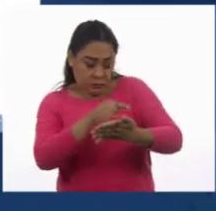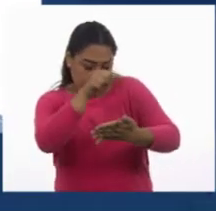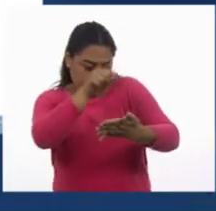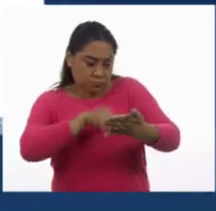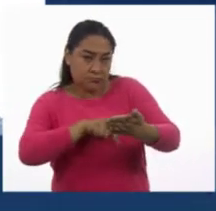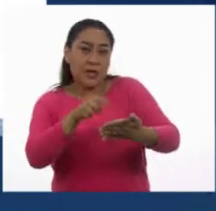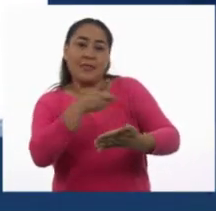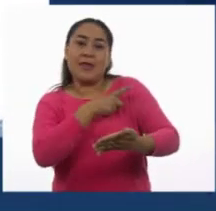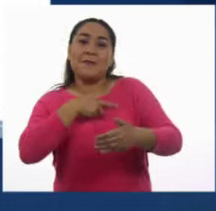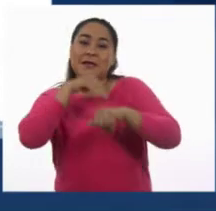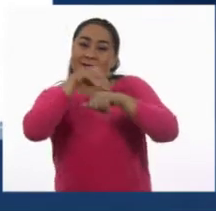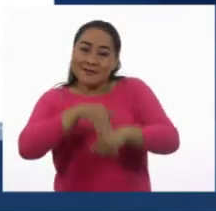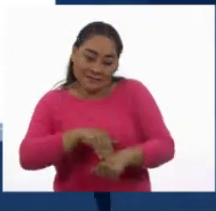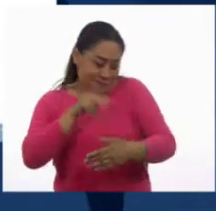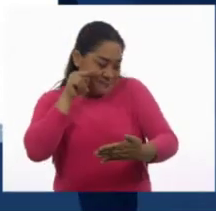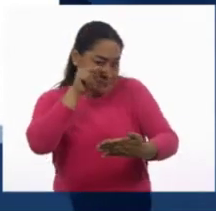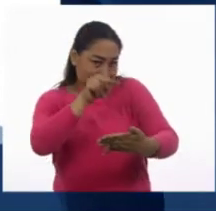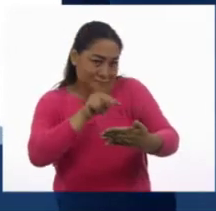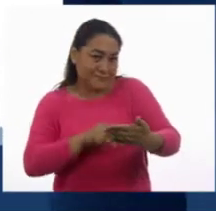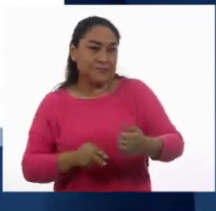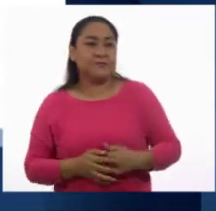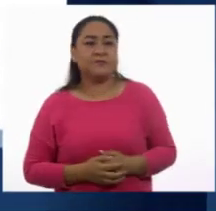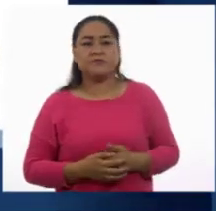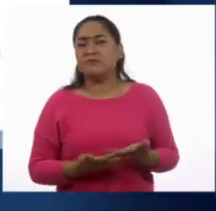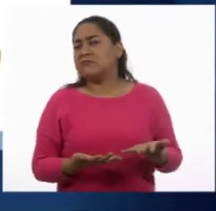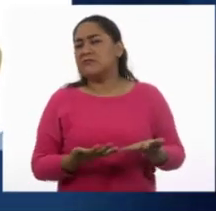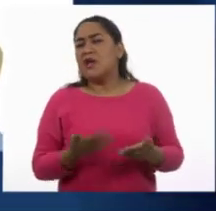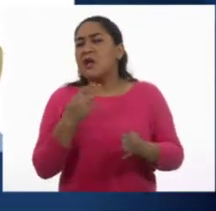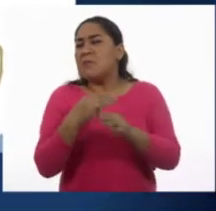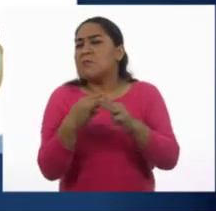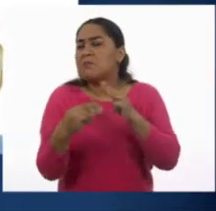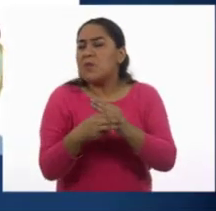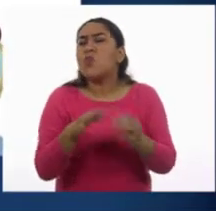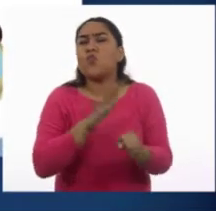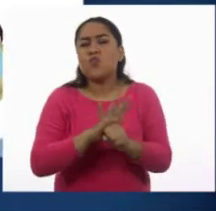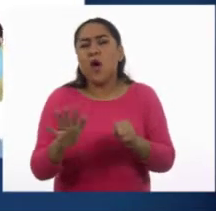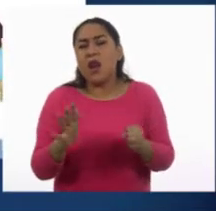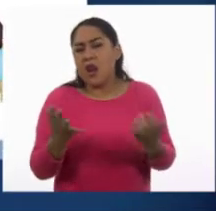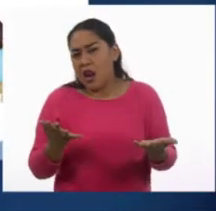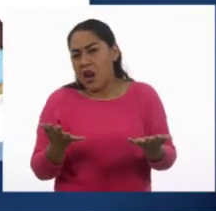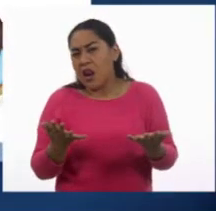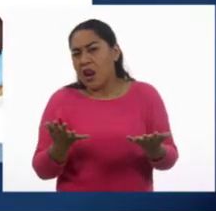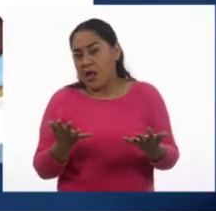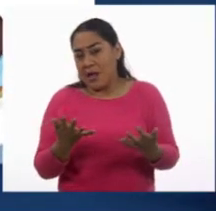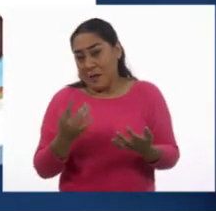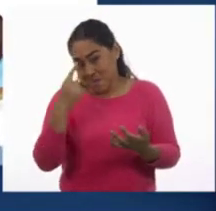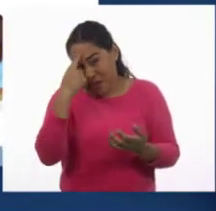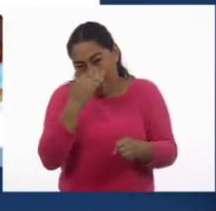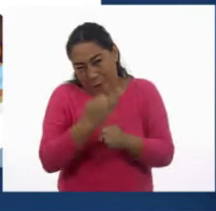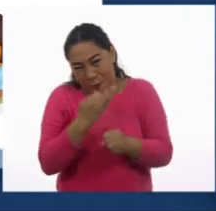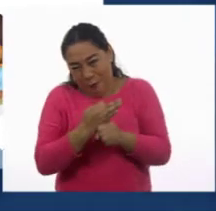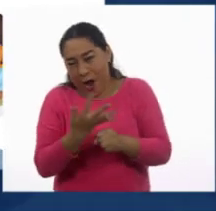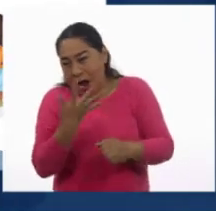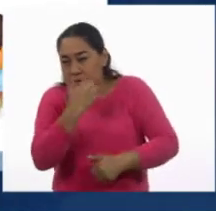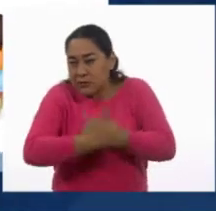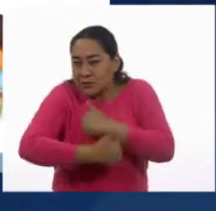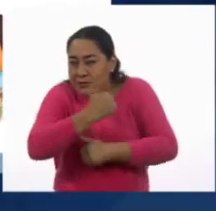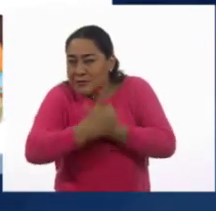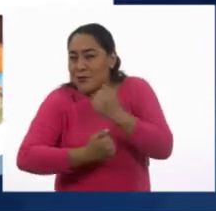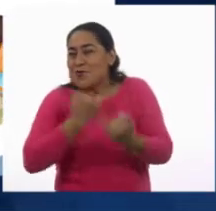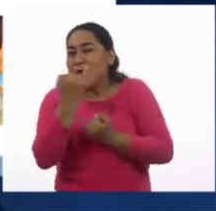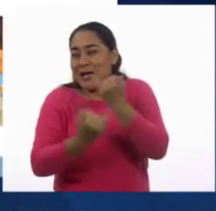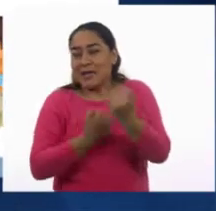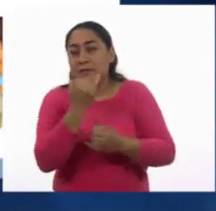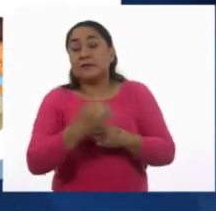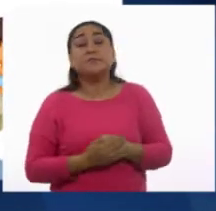este desafío. ¿Y qué materiales vamos a necesitar para enfrentar este desafío? Lo principal